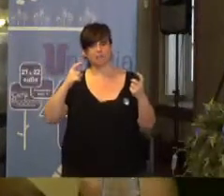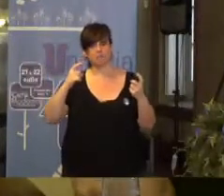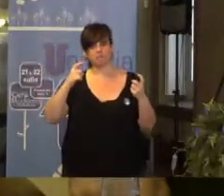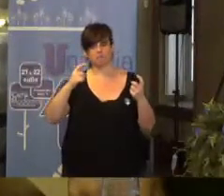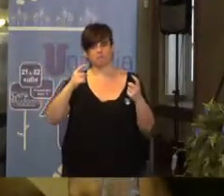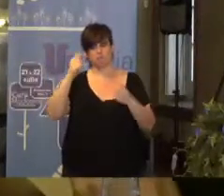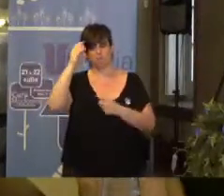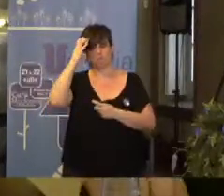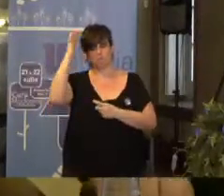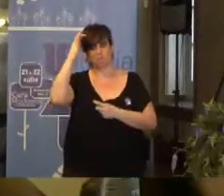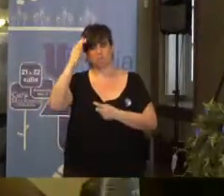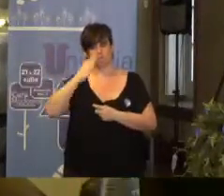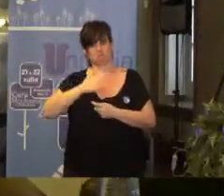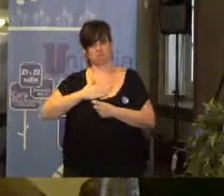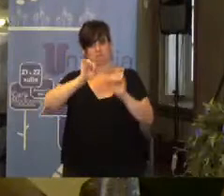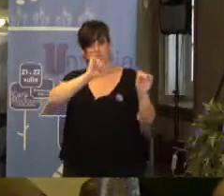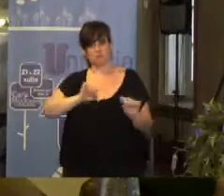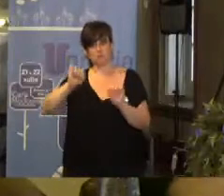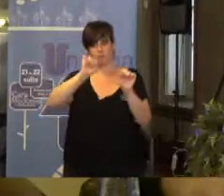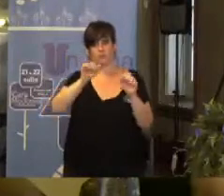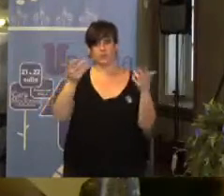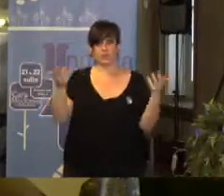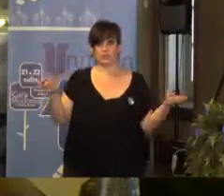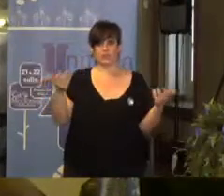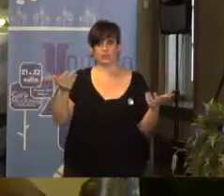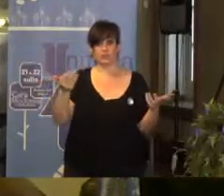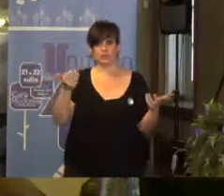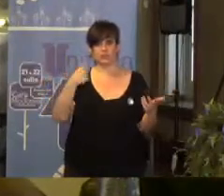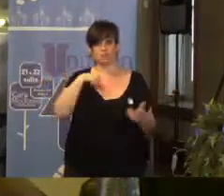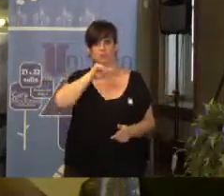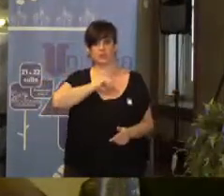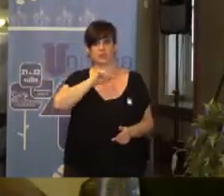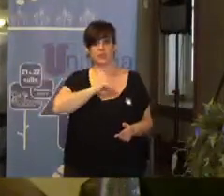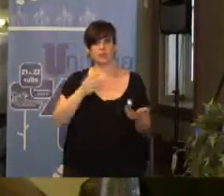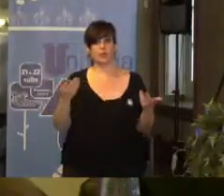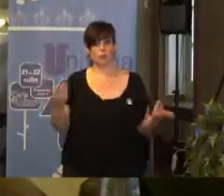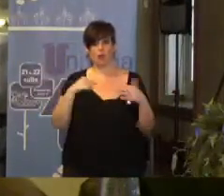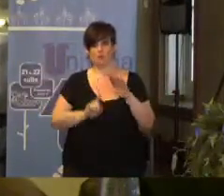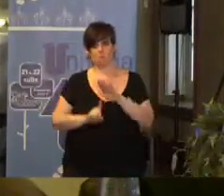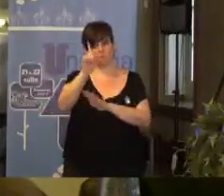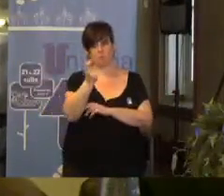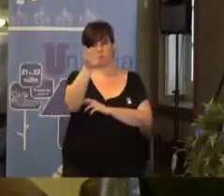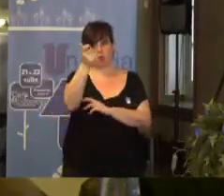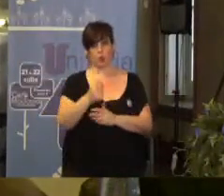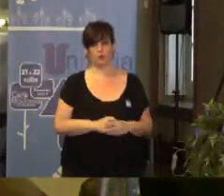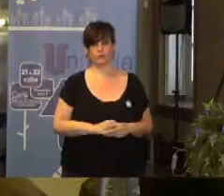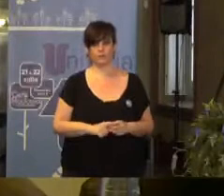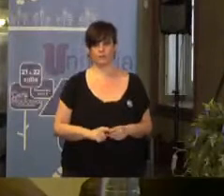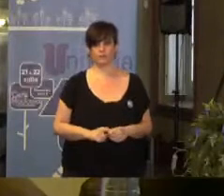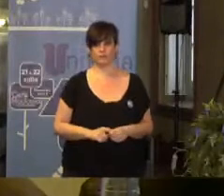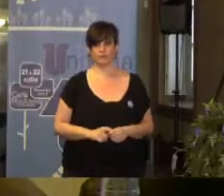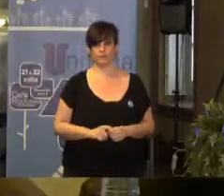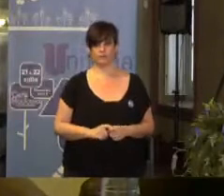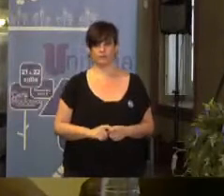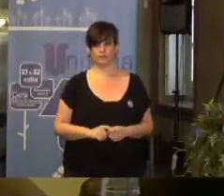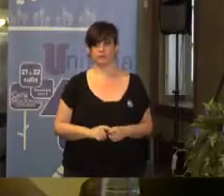cal dá má sensación de que non avanzamos demasiado, non? Sin